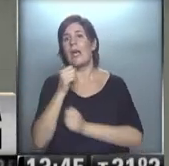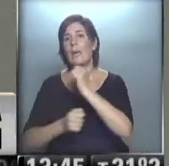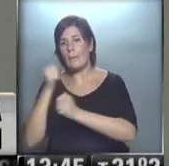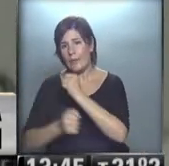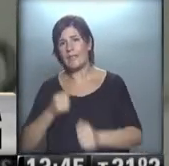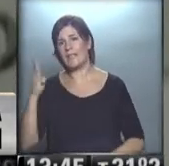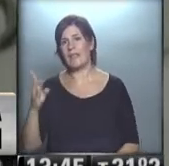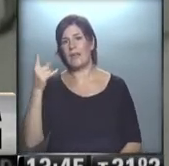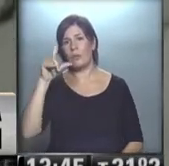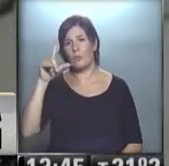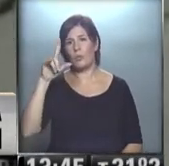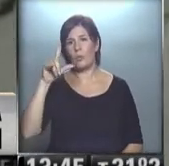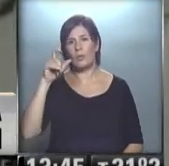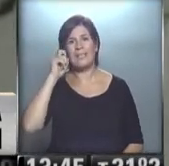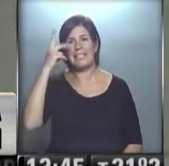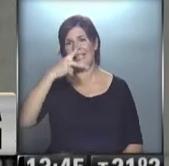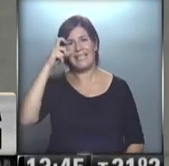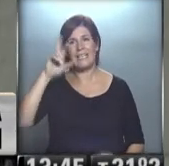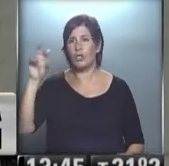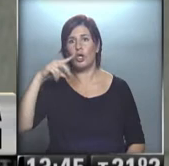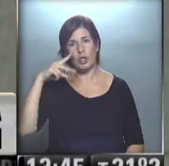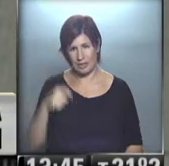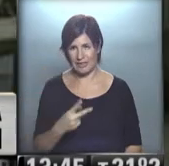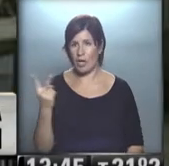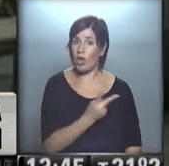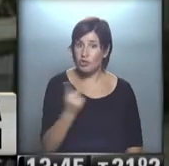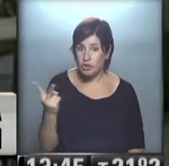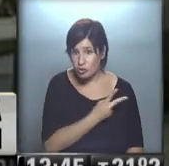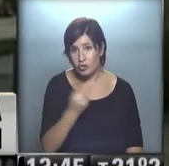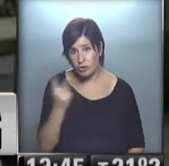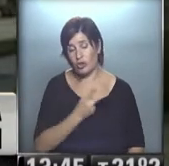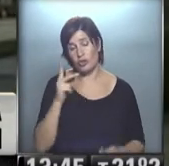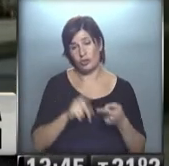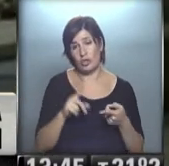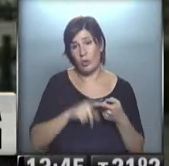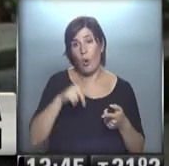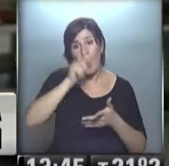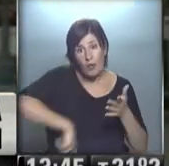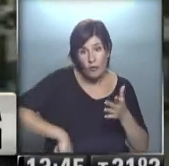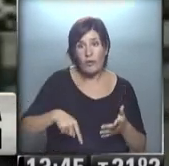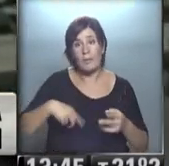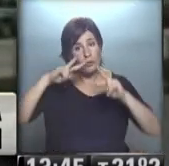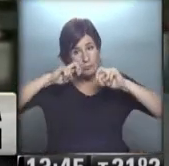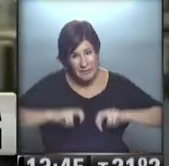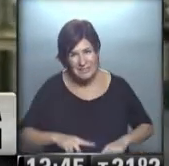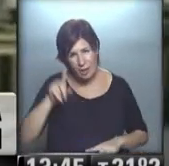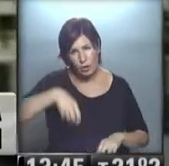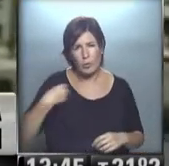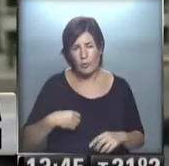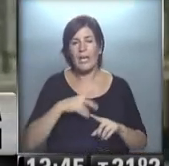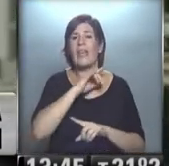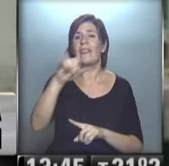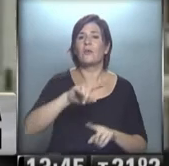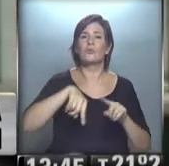hermanos Carlos y Alejandro Bulgeroni, asociada en nuestro país con la empresa denunciante, porque la denuncia proviene de la otra empresa.